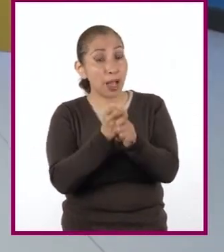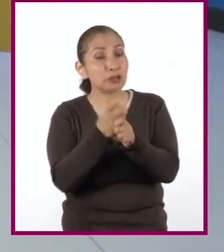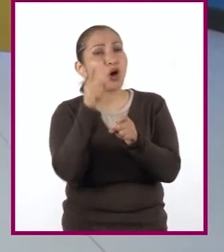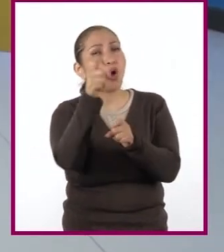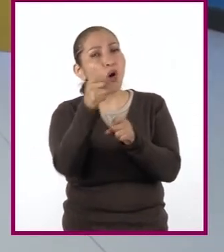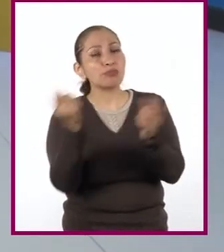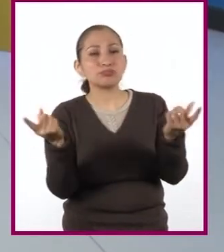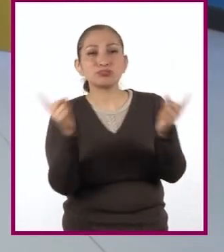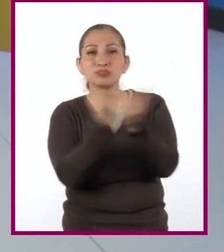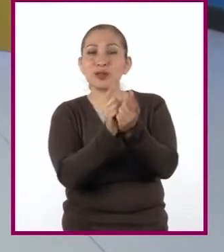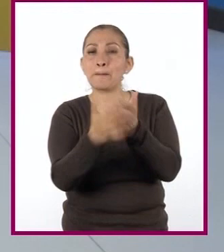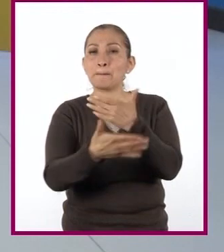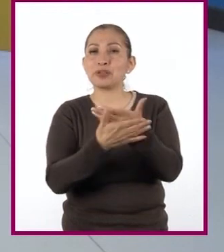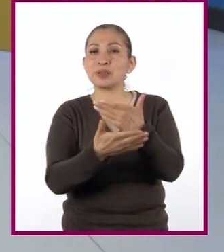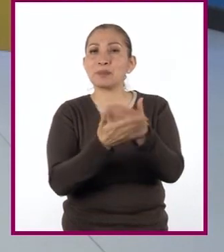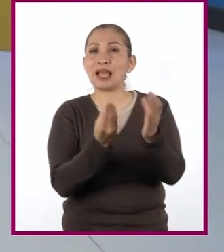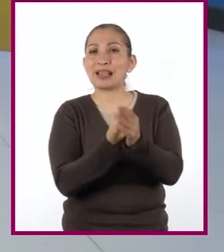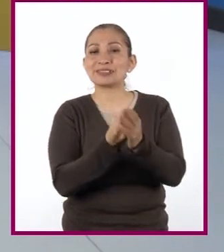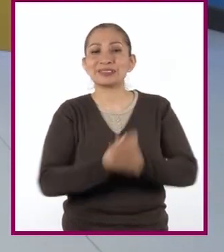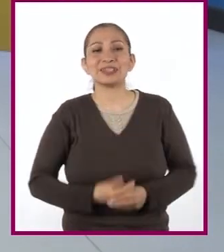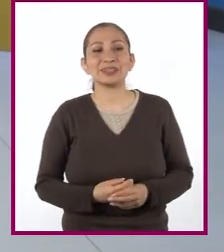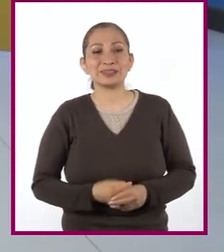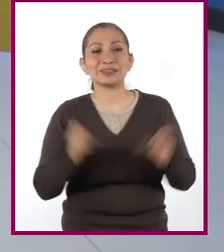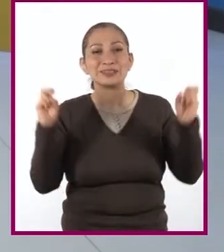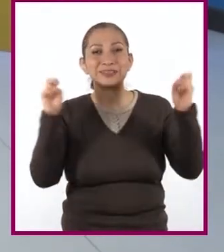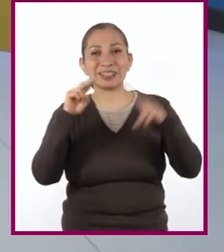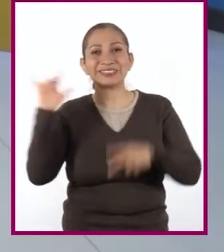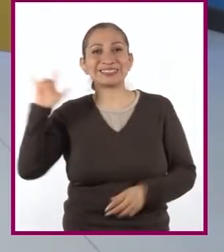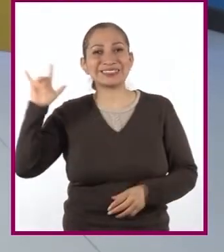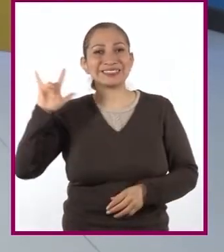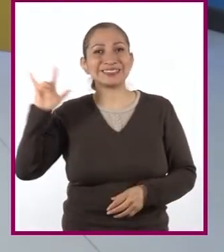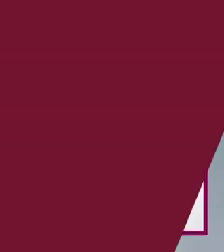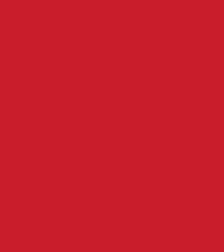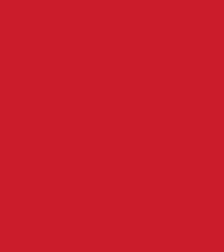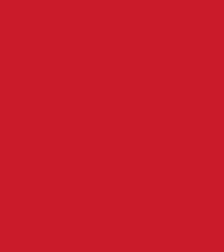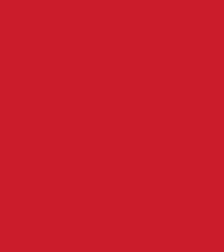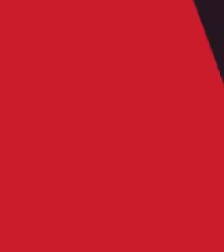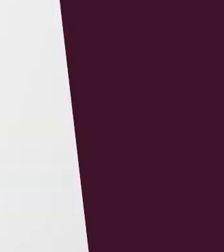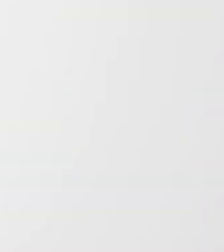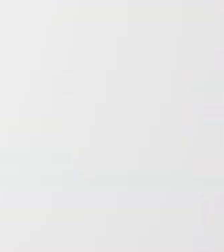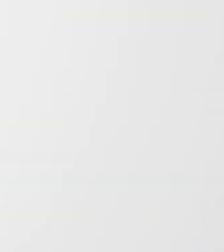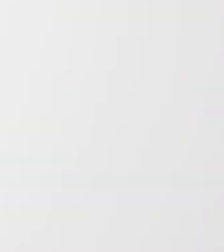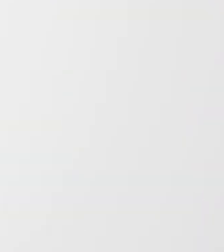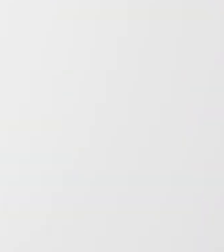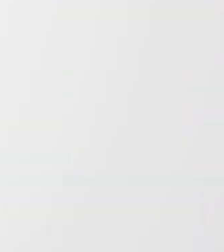a encontrarnos en la siguiente ocasión. ¡Hasta pronto!